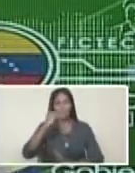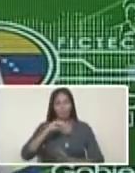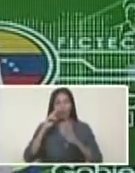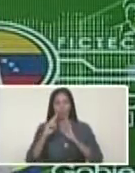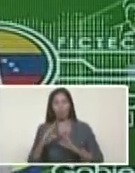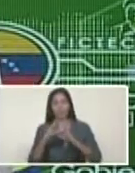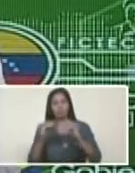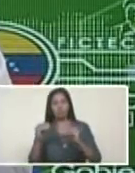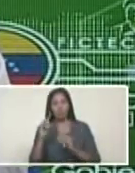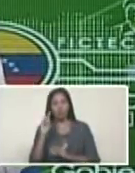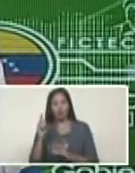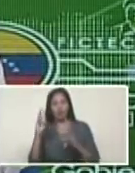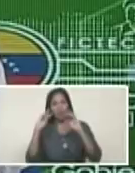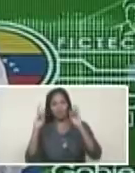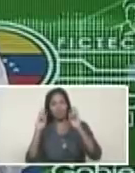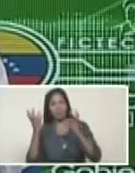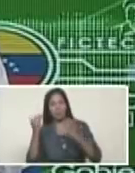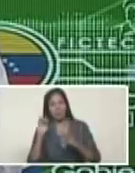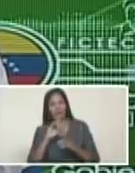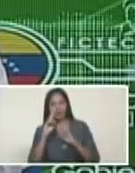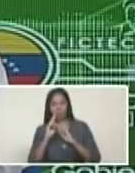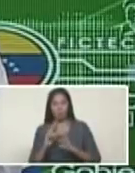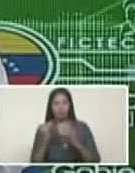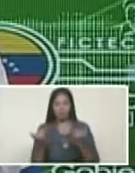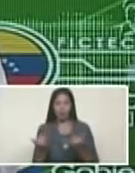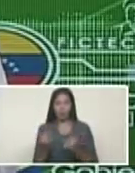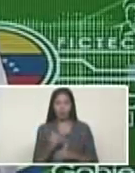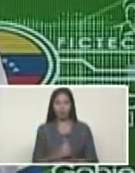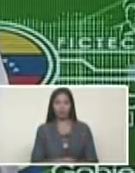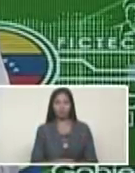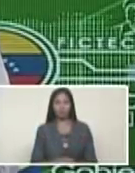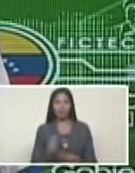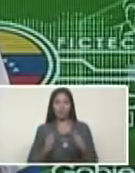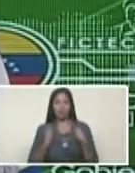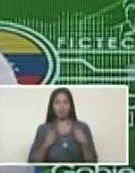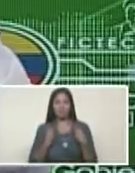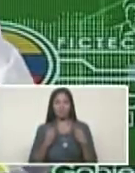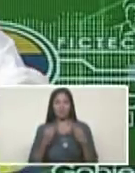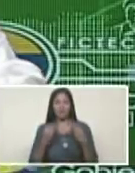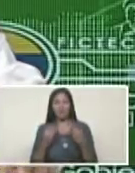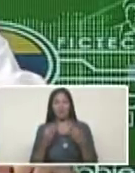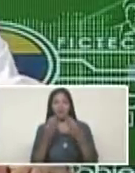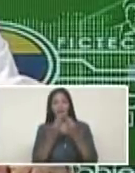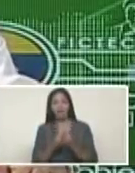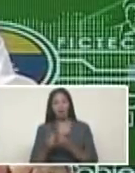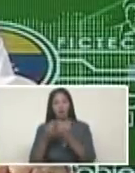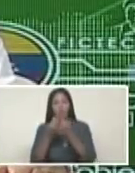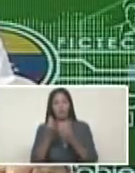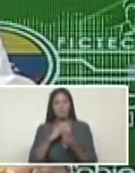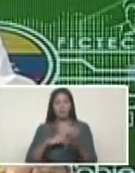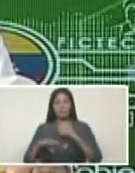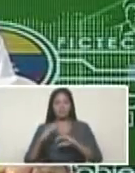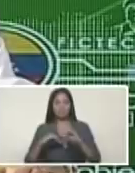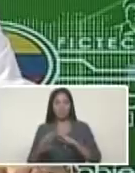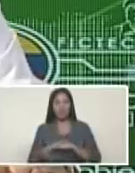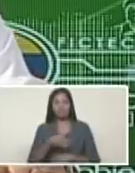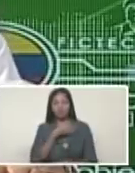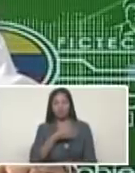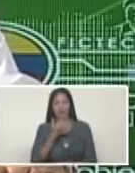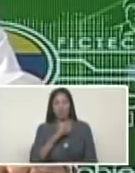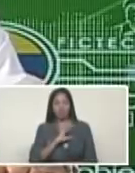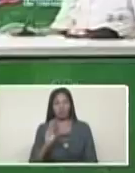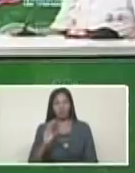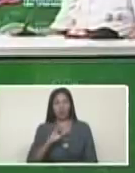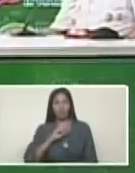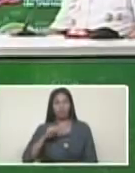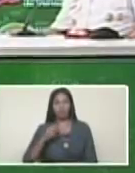respuesta a todos los temas que hay que darle respuesta de la vida económica, científica, social de nuestro país.